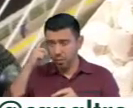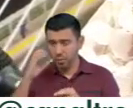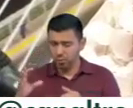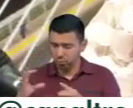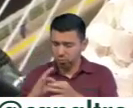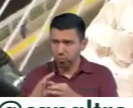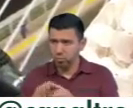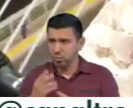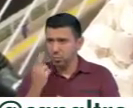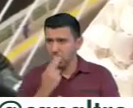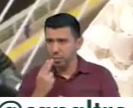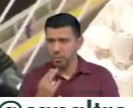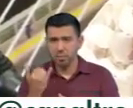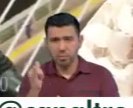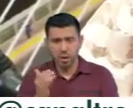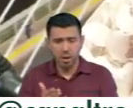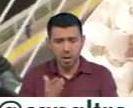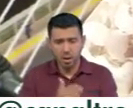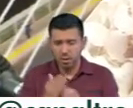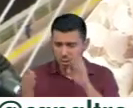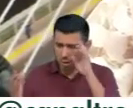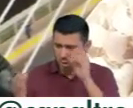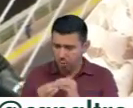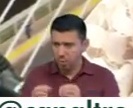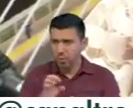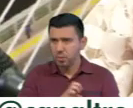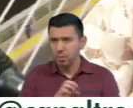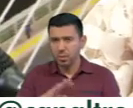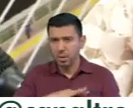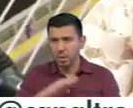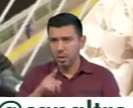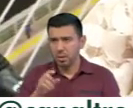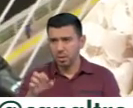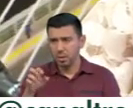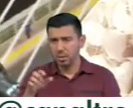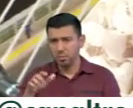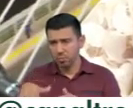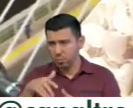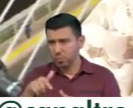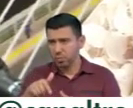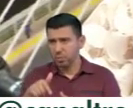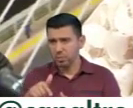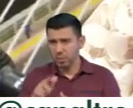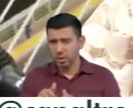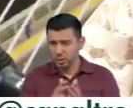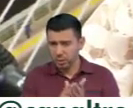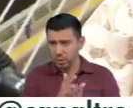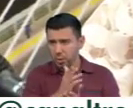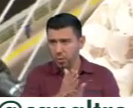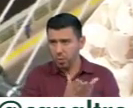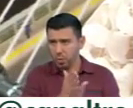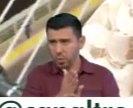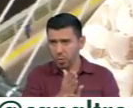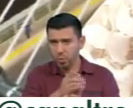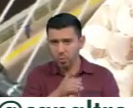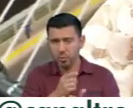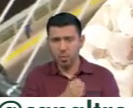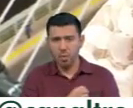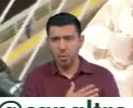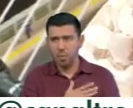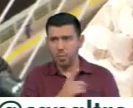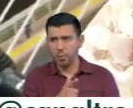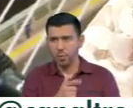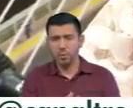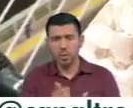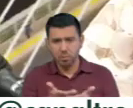quedó establecido con la sal y con el dps lo que consideramos debe ser la ruta de las oportunidades productivas